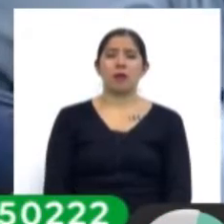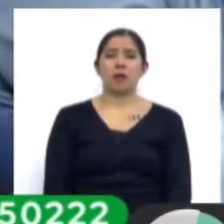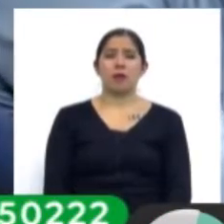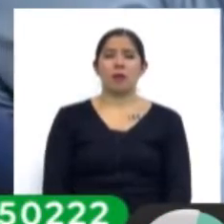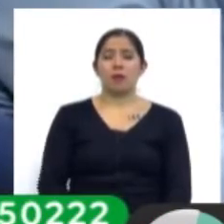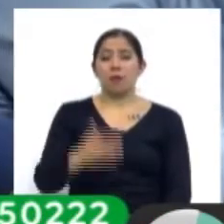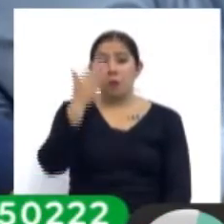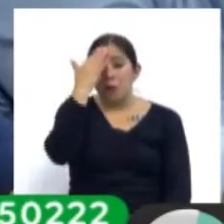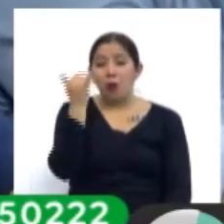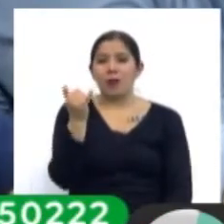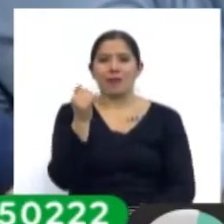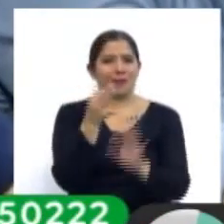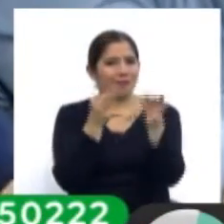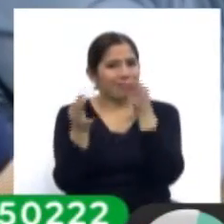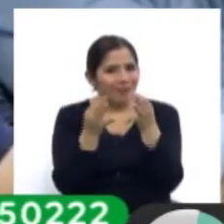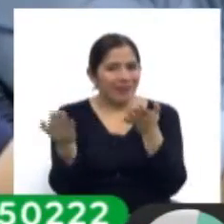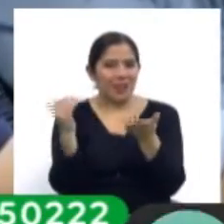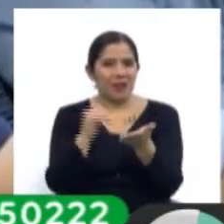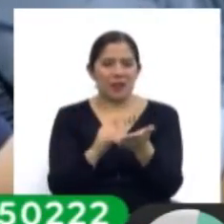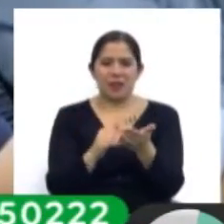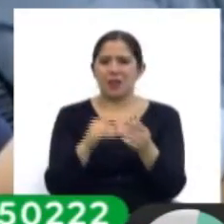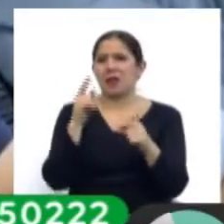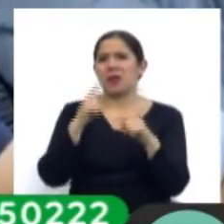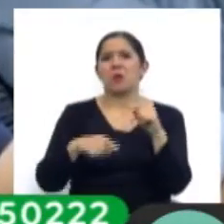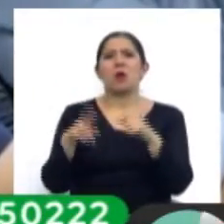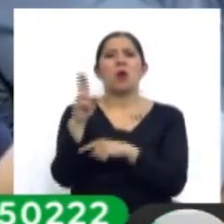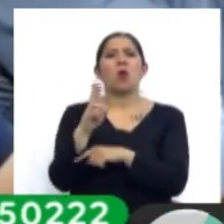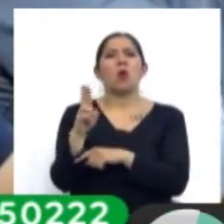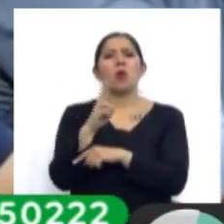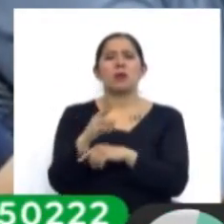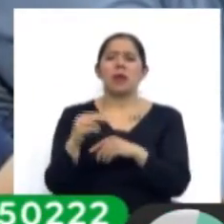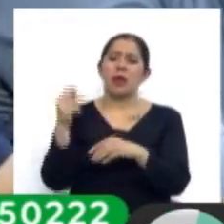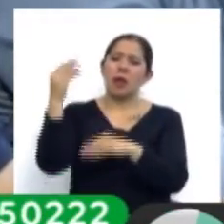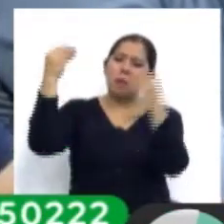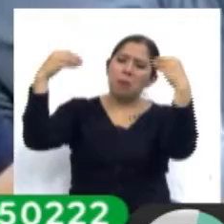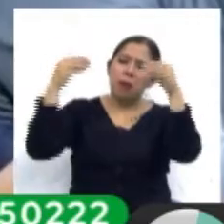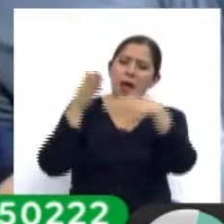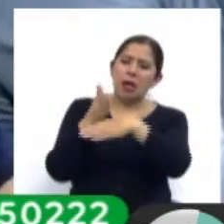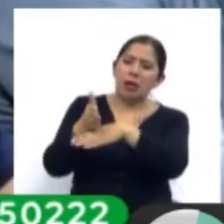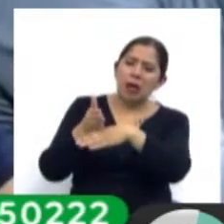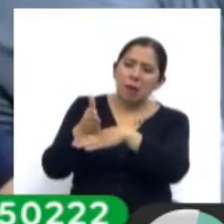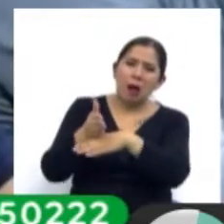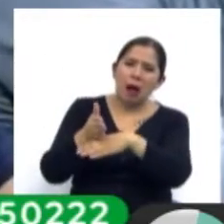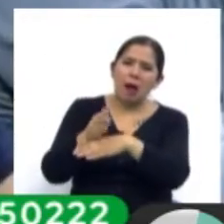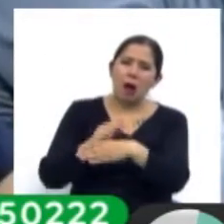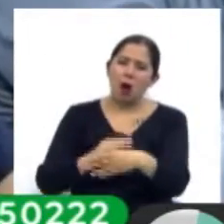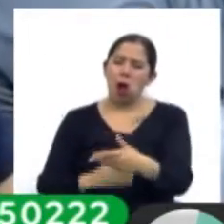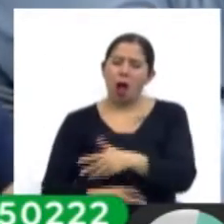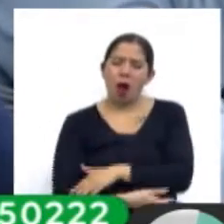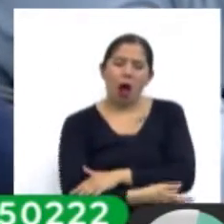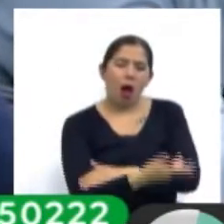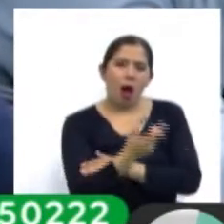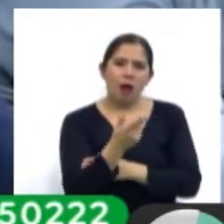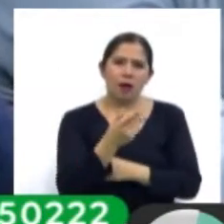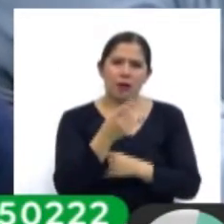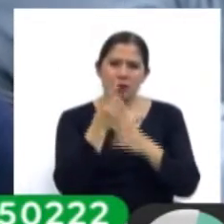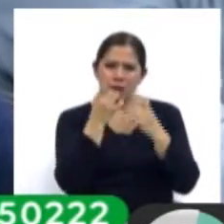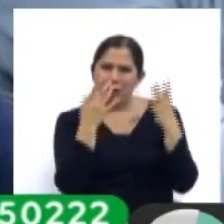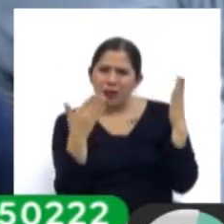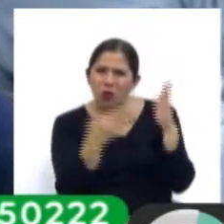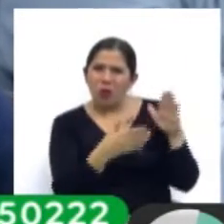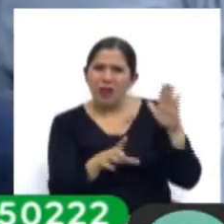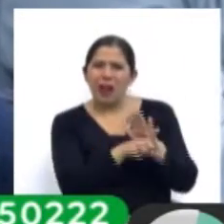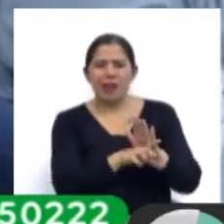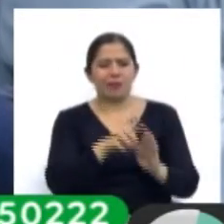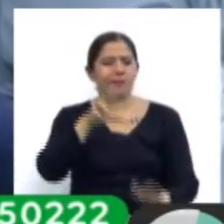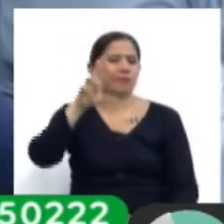porque reitero, no se puede utilizar la actividad forestal para actividades delictivas. Eso les quiero hacer conocer. Estas